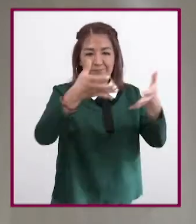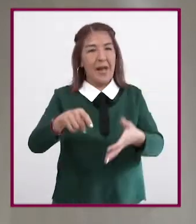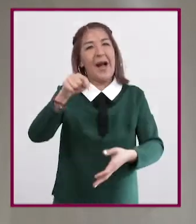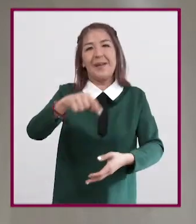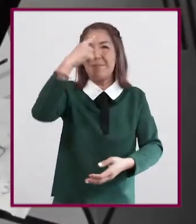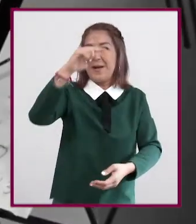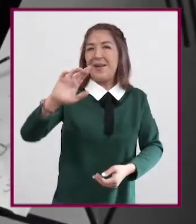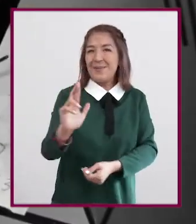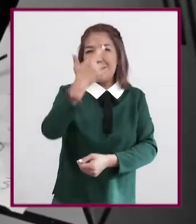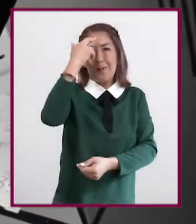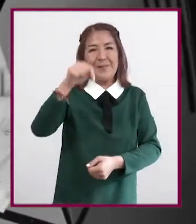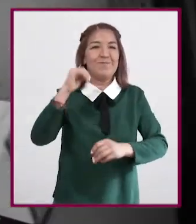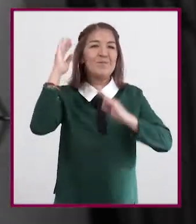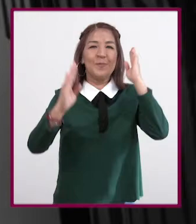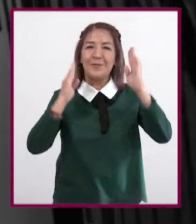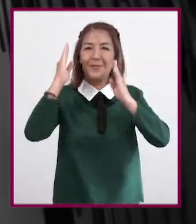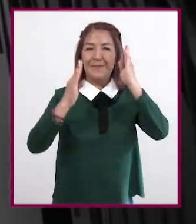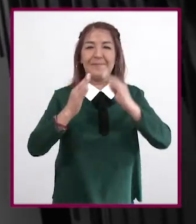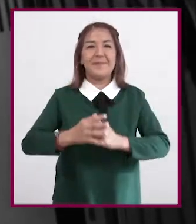museo.